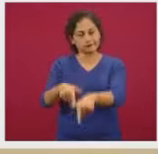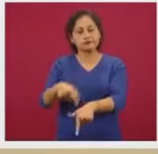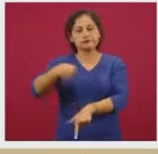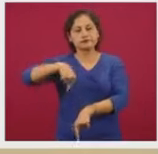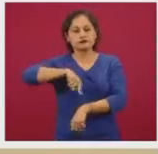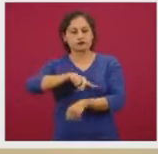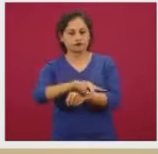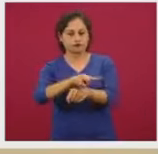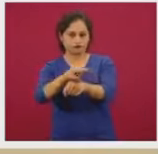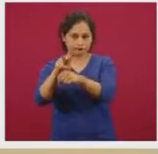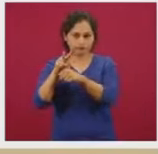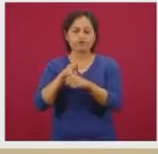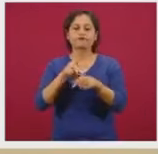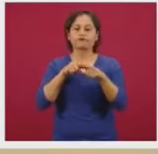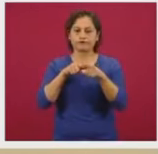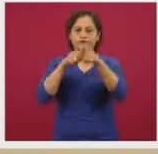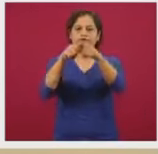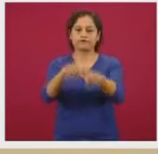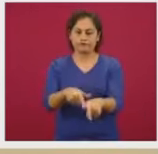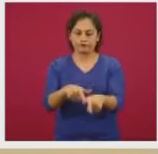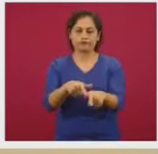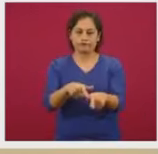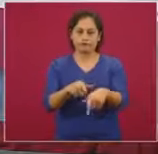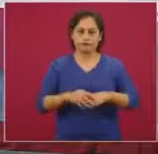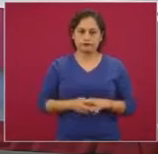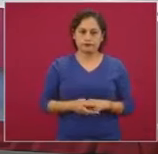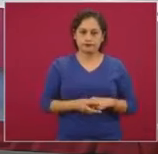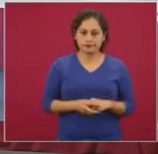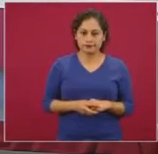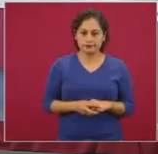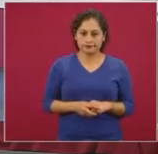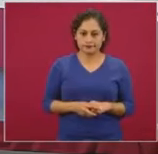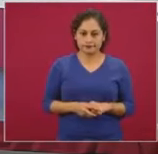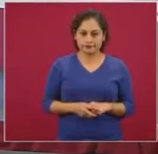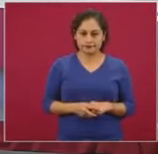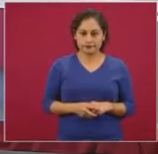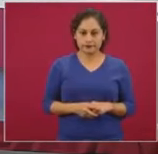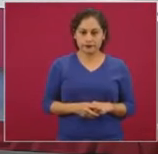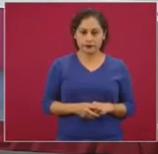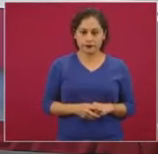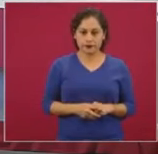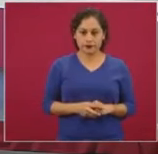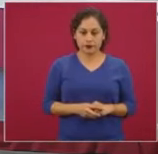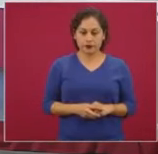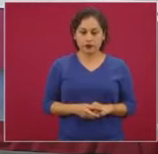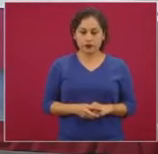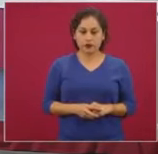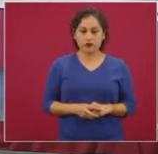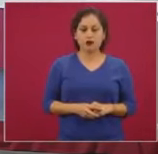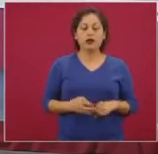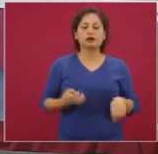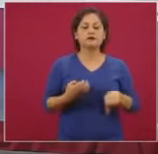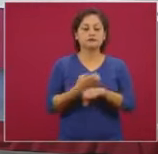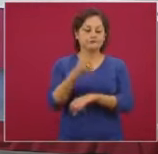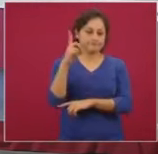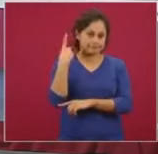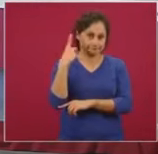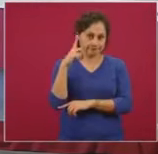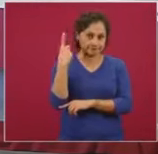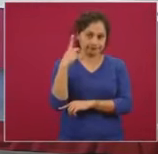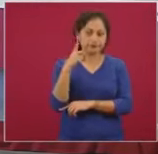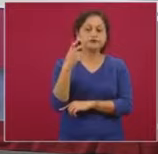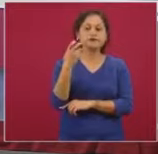como parte de todos los componentes de vigilancia epidemiológica. La siguiente, por favor. El estado de Durango, que también,